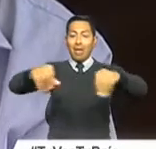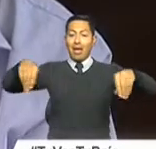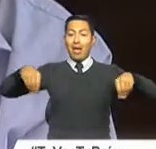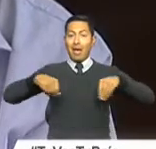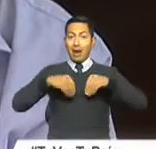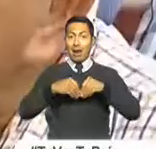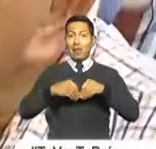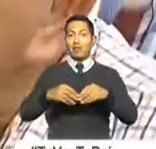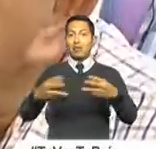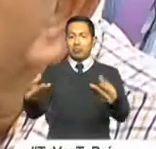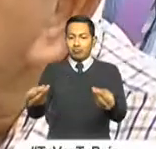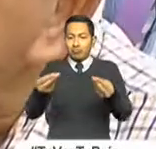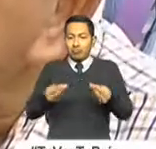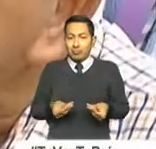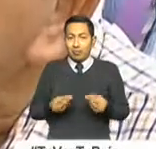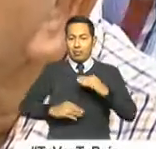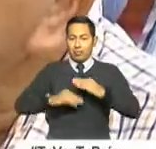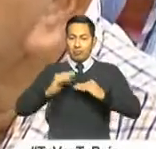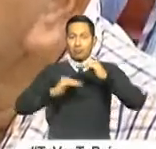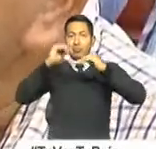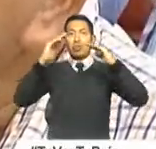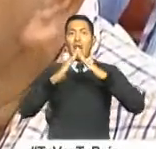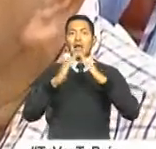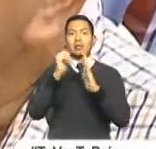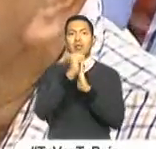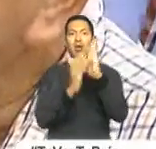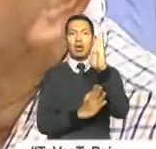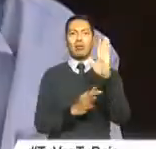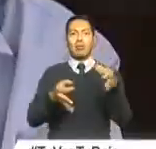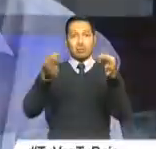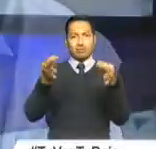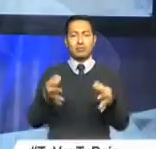proyecto. Caterina Morejón, Noticiero Ciudadano.